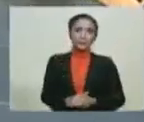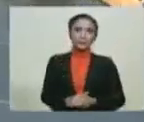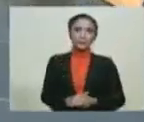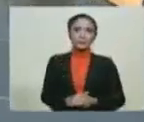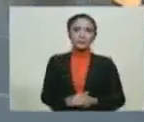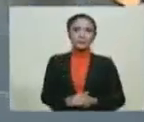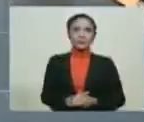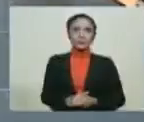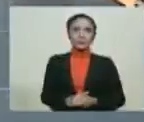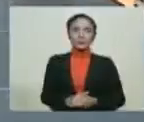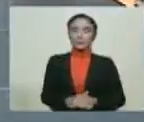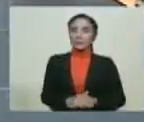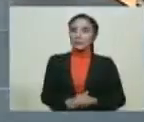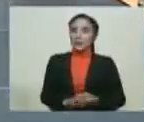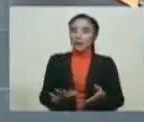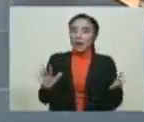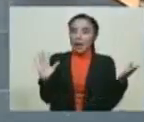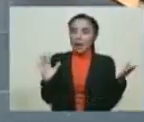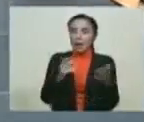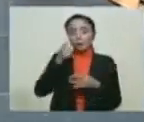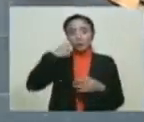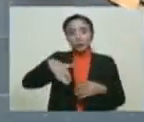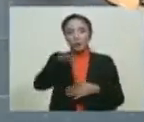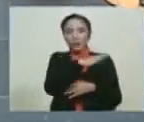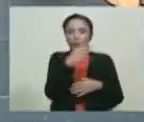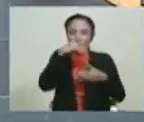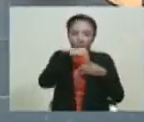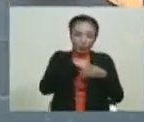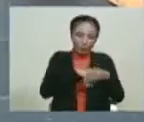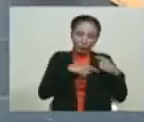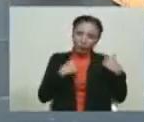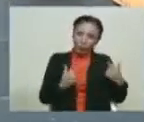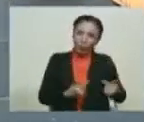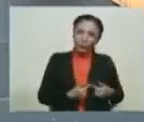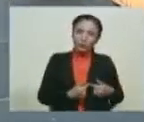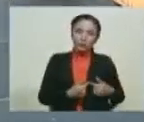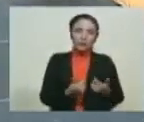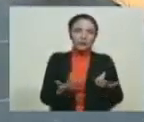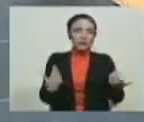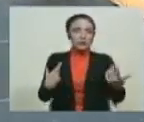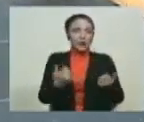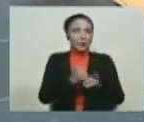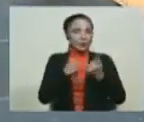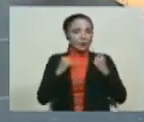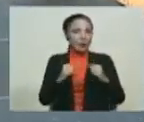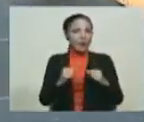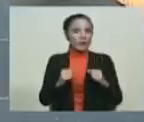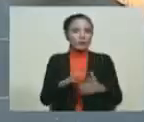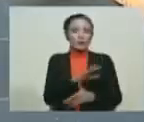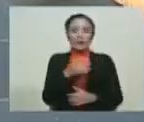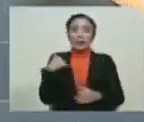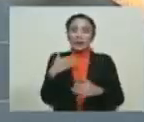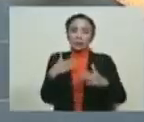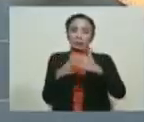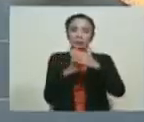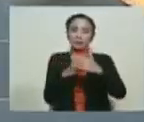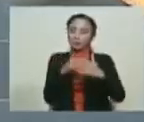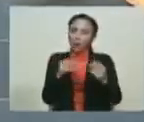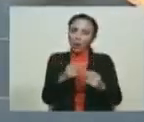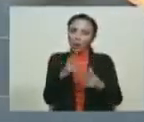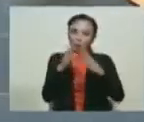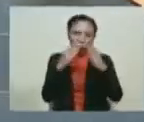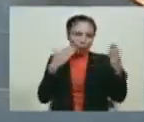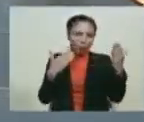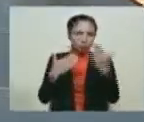nuestro pueblo le nace el corazón una fuerza indescriptible que no la puede detener nadie